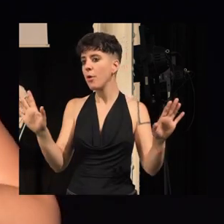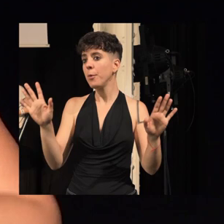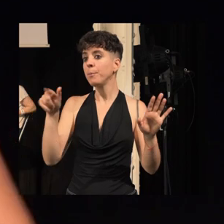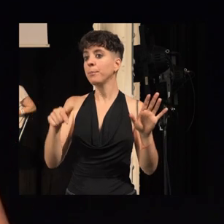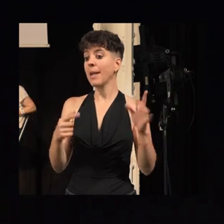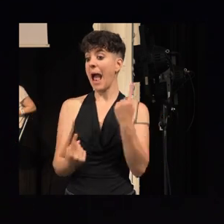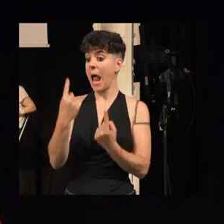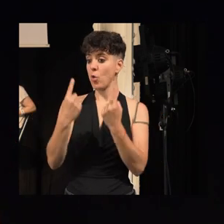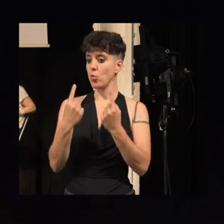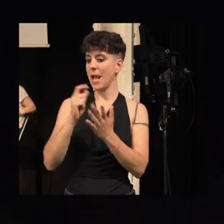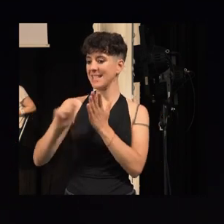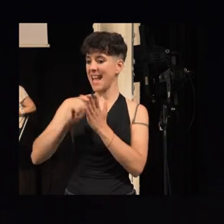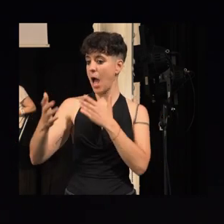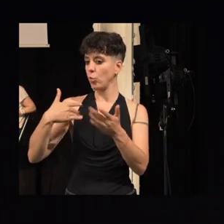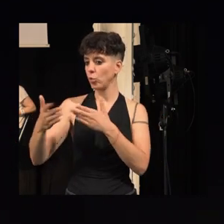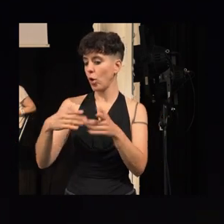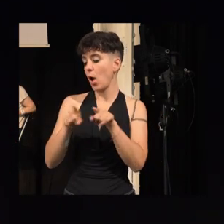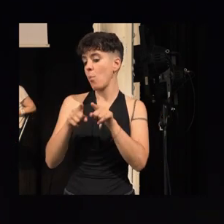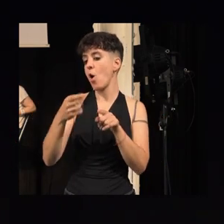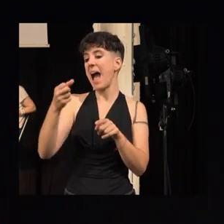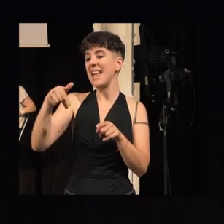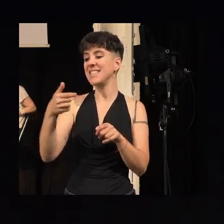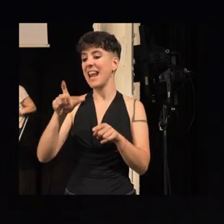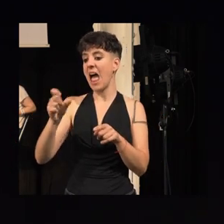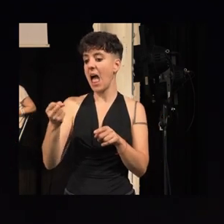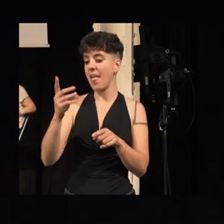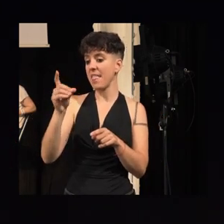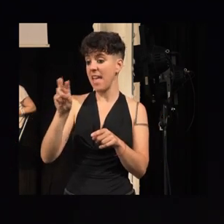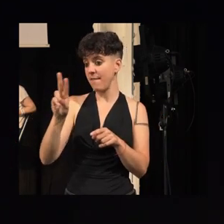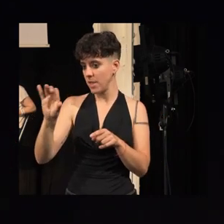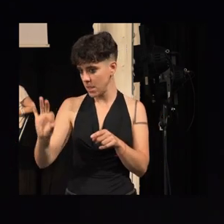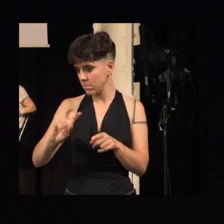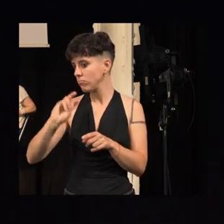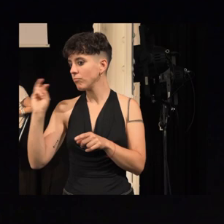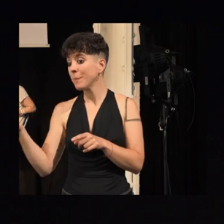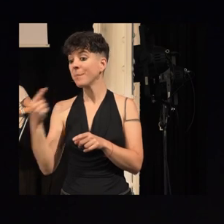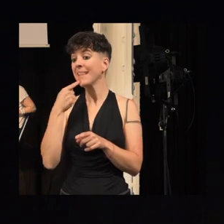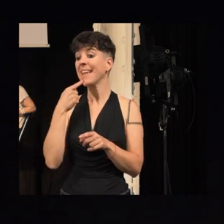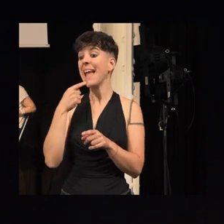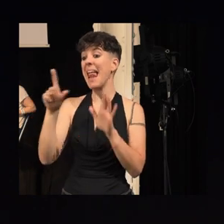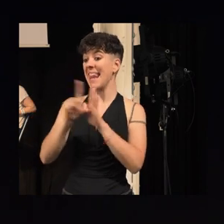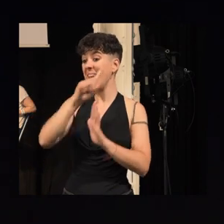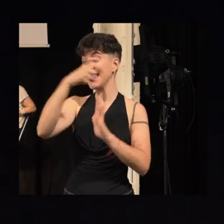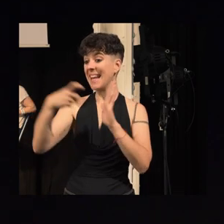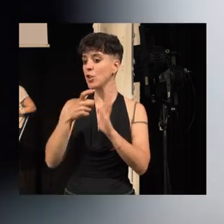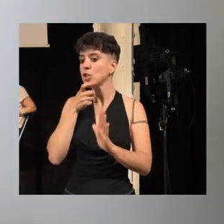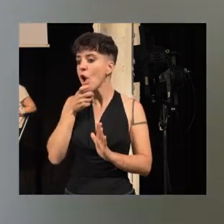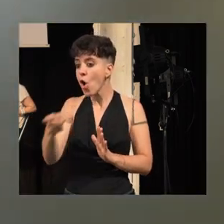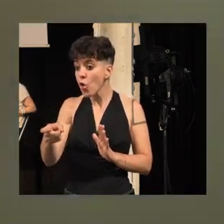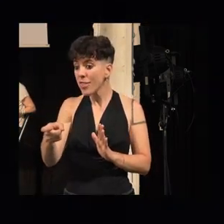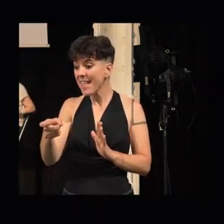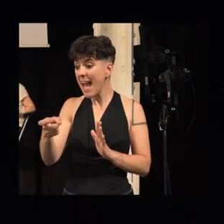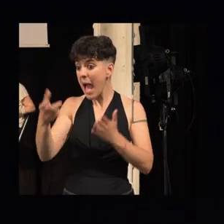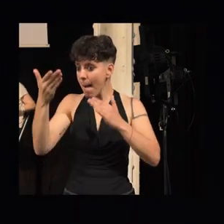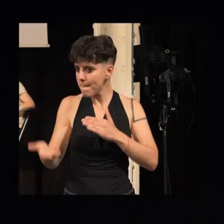algunas autoras como Angela Davis o Dan Spade han advertido cómo las leyes sobre delitos de odio no sirven para prevenir la violencia contra